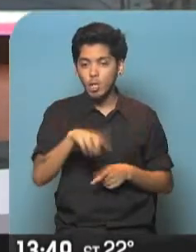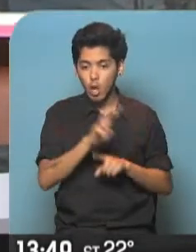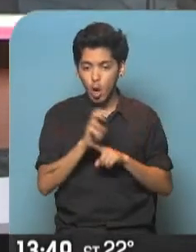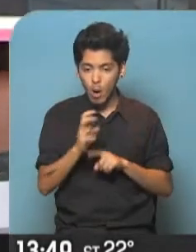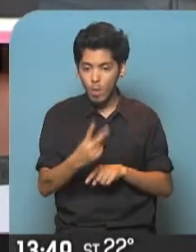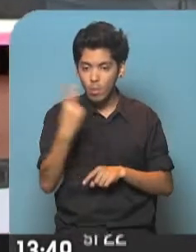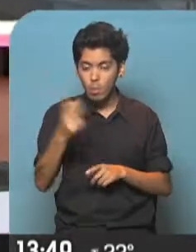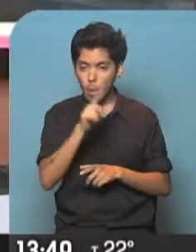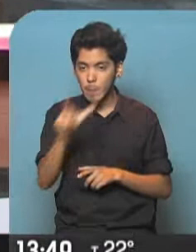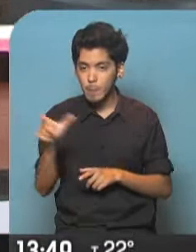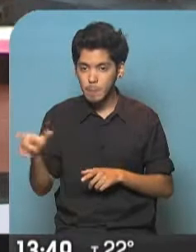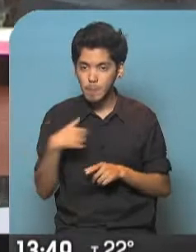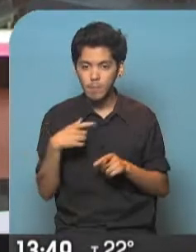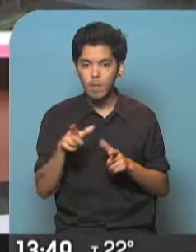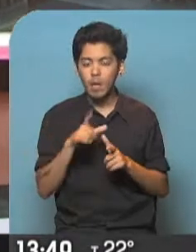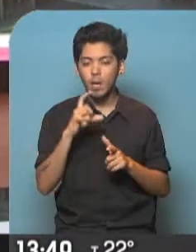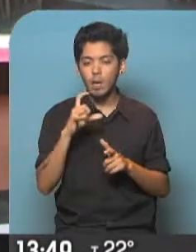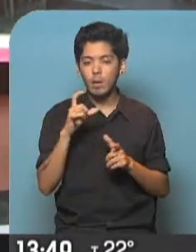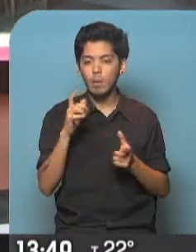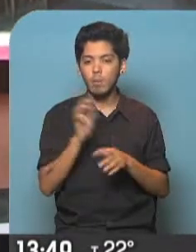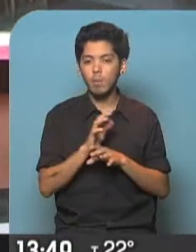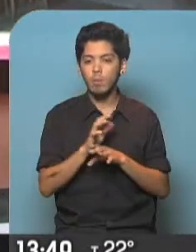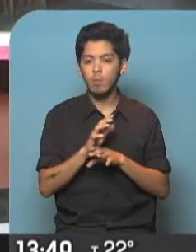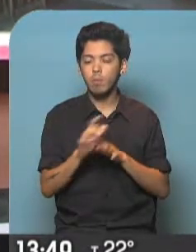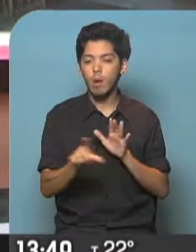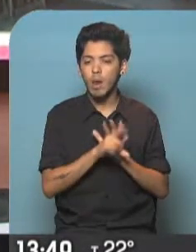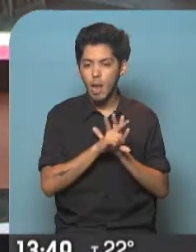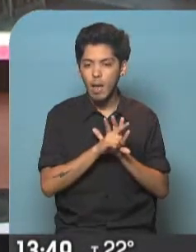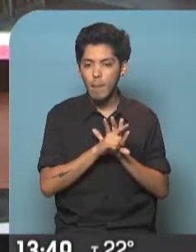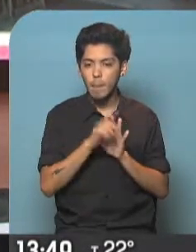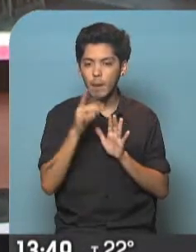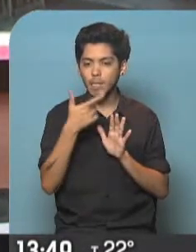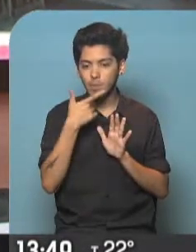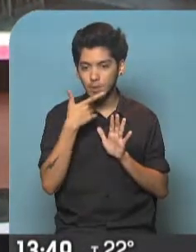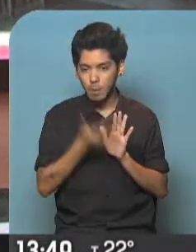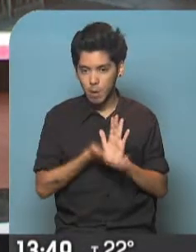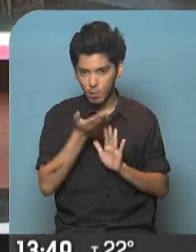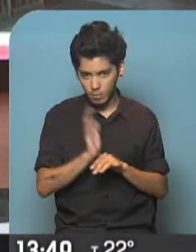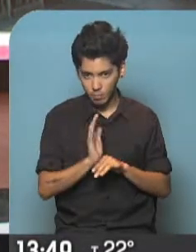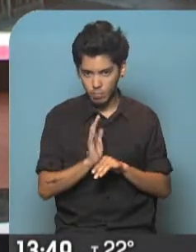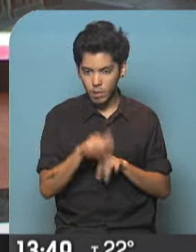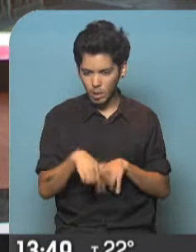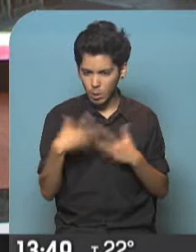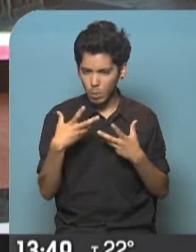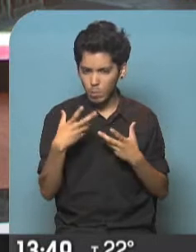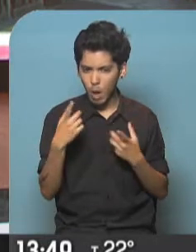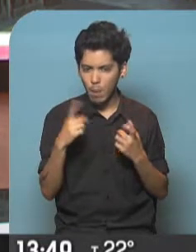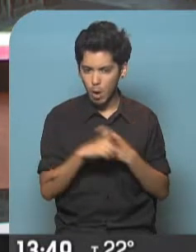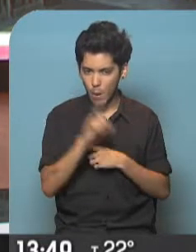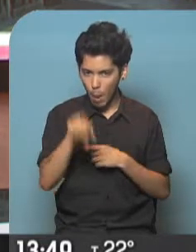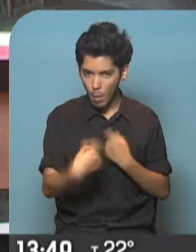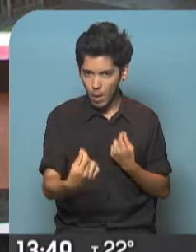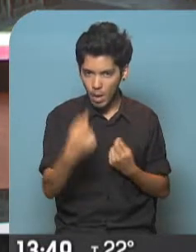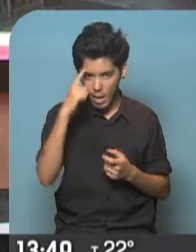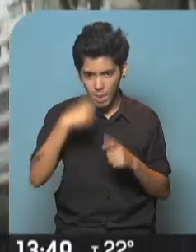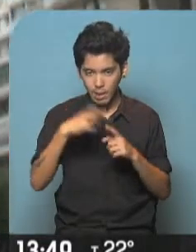dos partes y con una cláusula de revisión para septiembre. El gran interrogante, la gran pregunta es, ¿esto va a incidir en las expensas? Algunos dicen